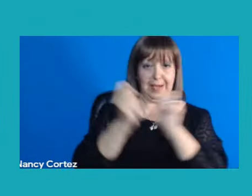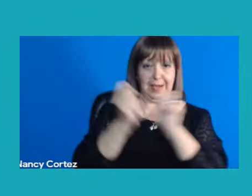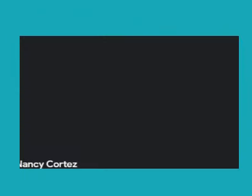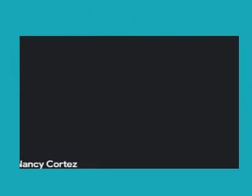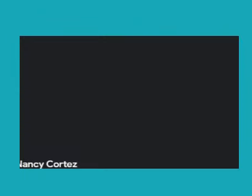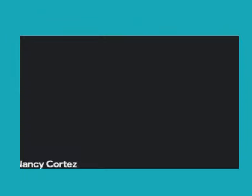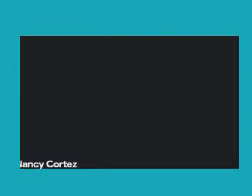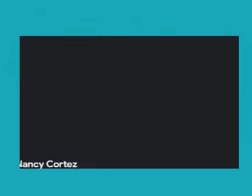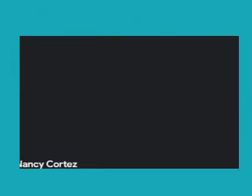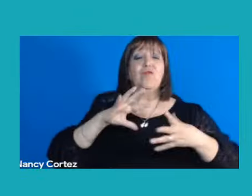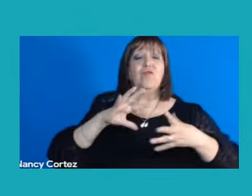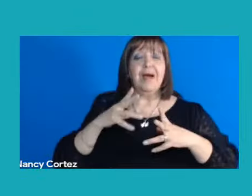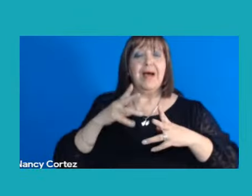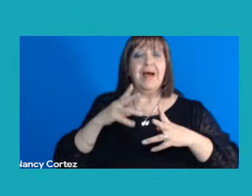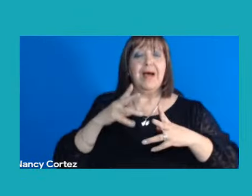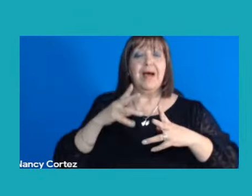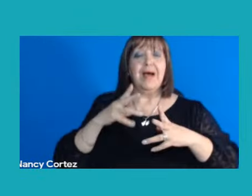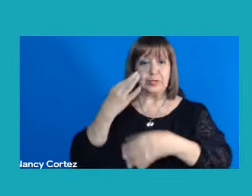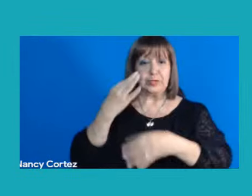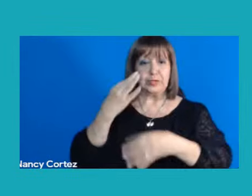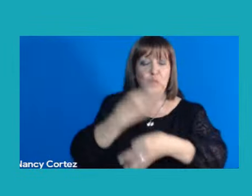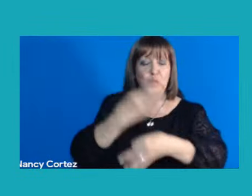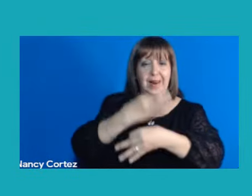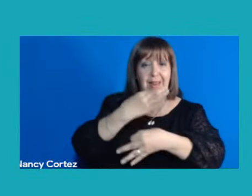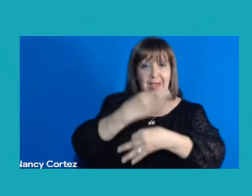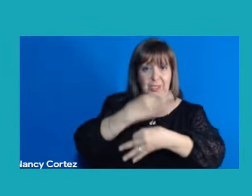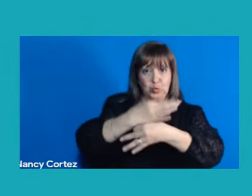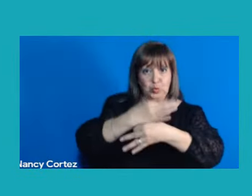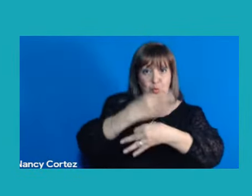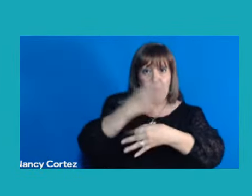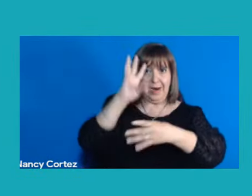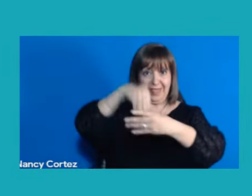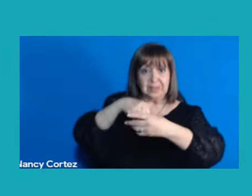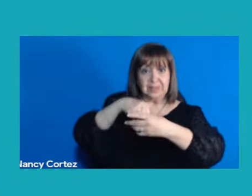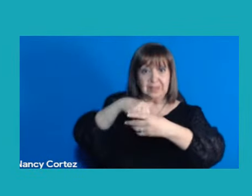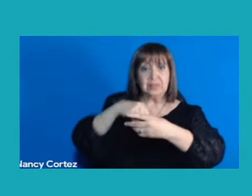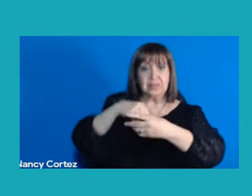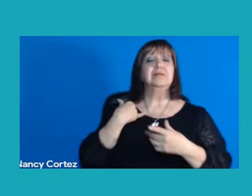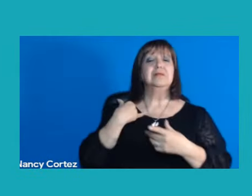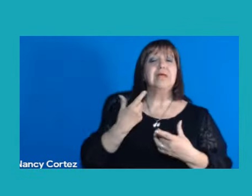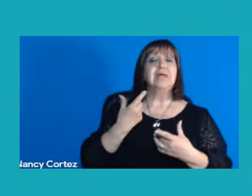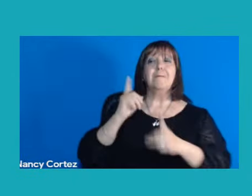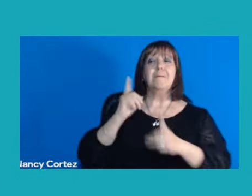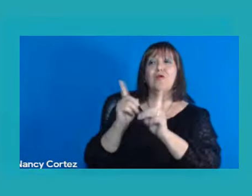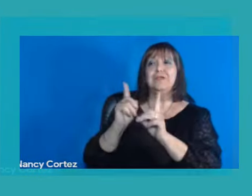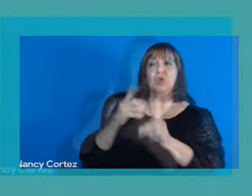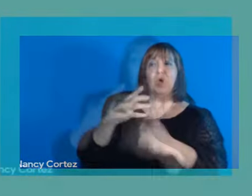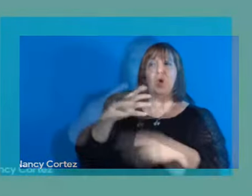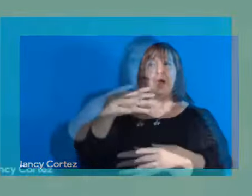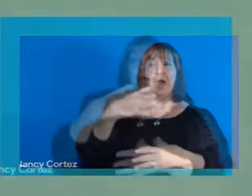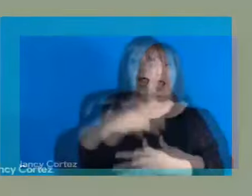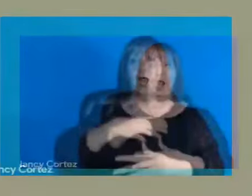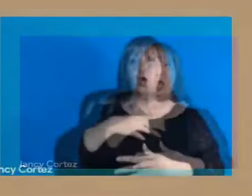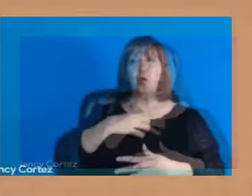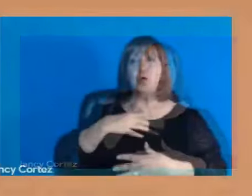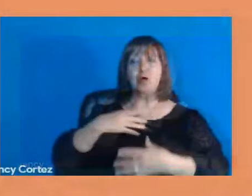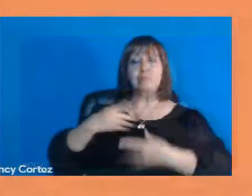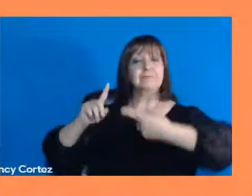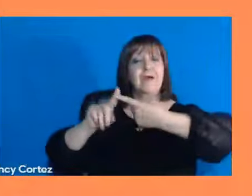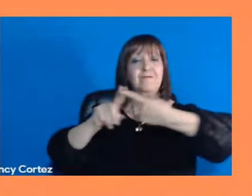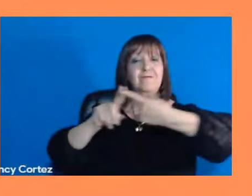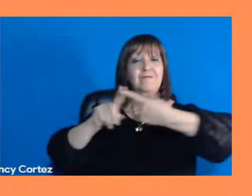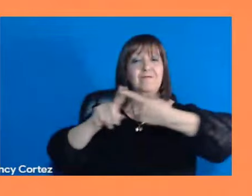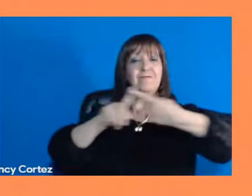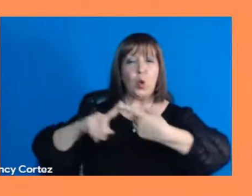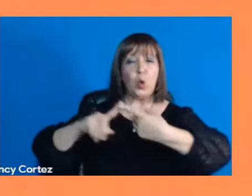docentes construyen vínculos de confianza y respeto. Se genera un clima de libertad en relación a reconocer